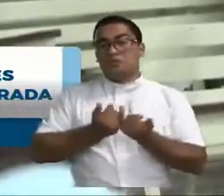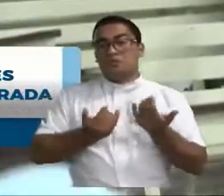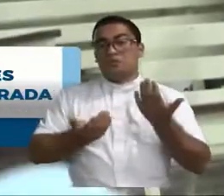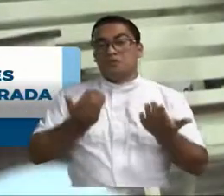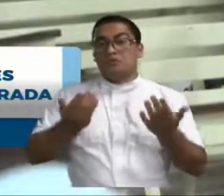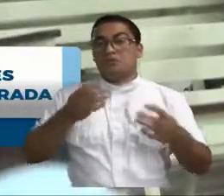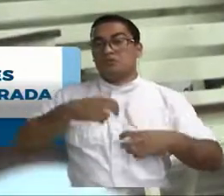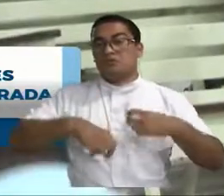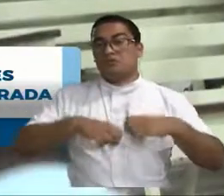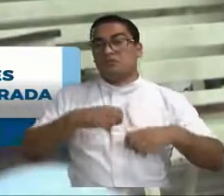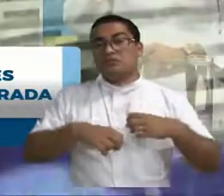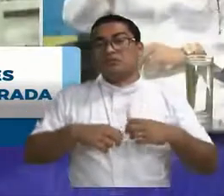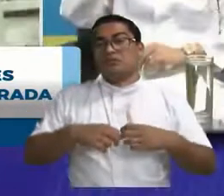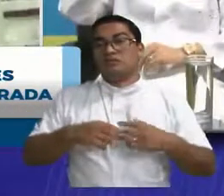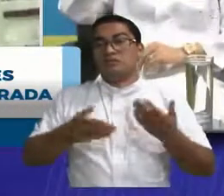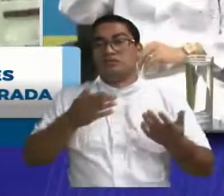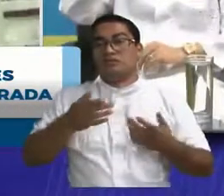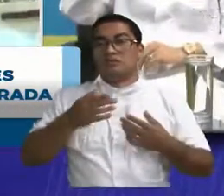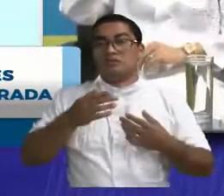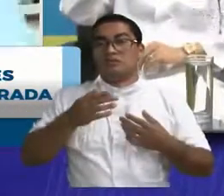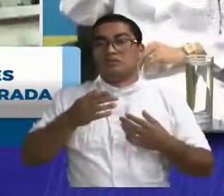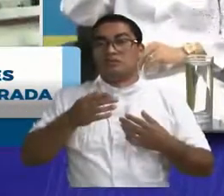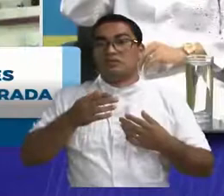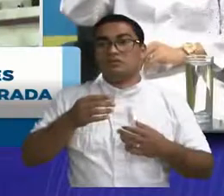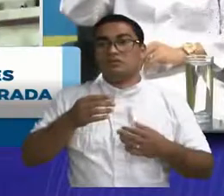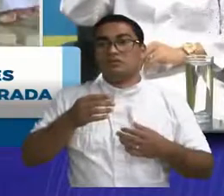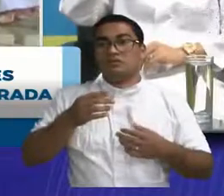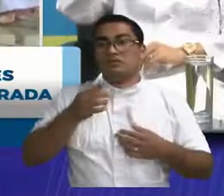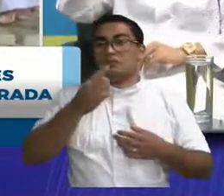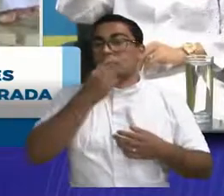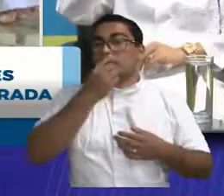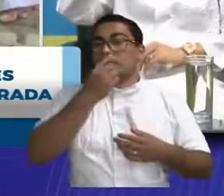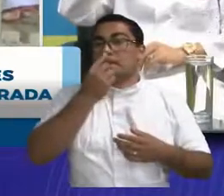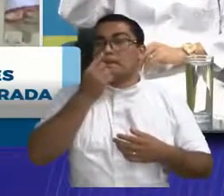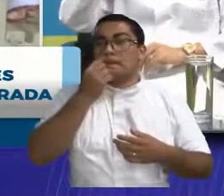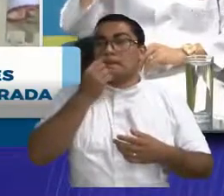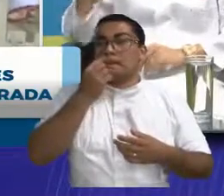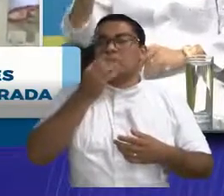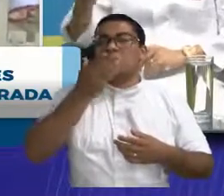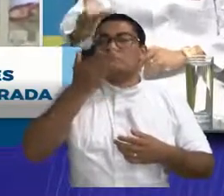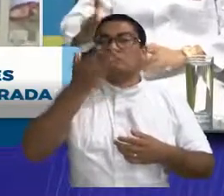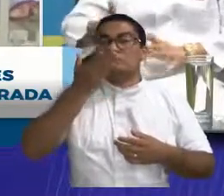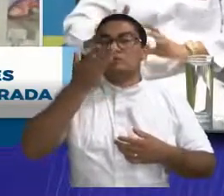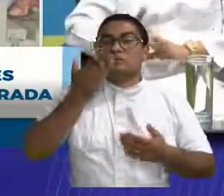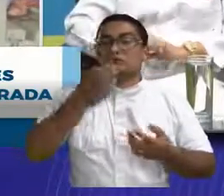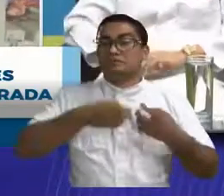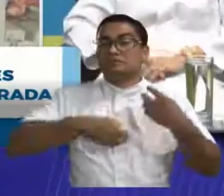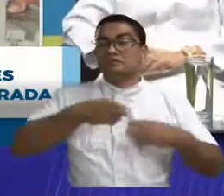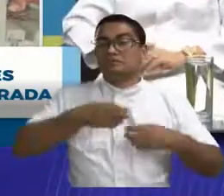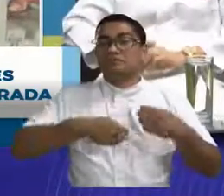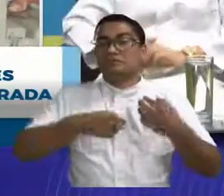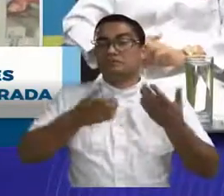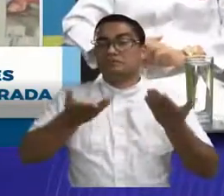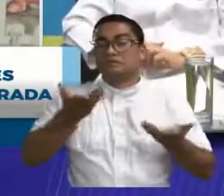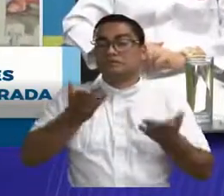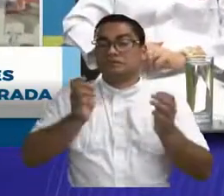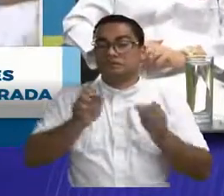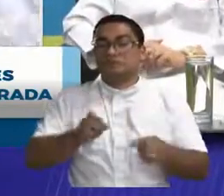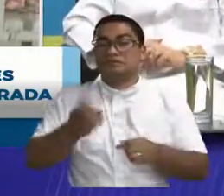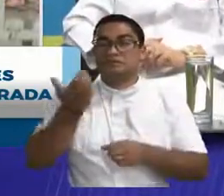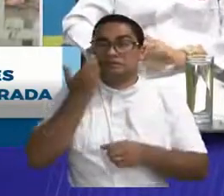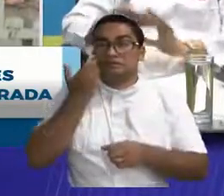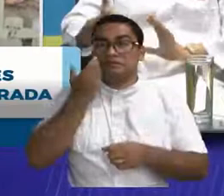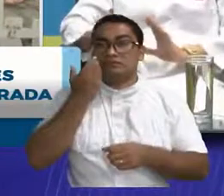de alarma. O si comienza a abrir la parte de las alas de la nariz y comienzan a abrirse. Eso ya es un signo de que la enfermedad respiratoria ya